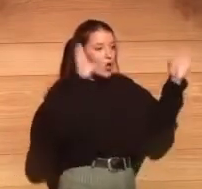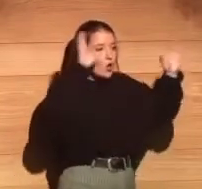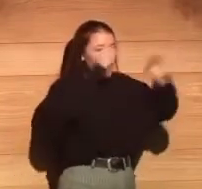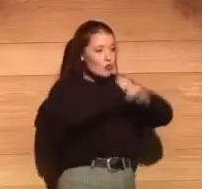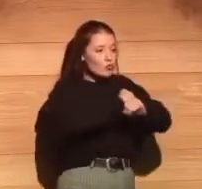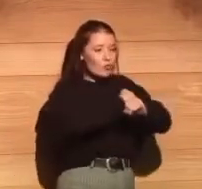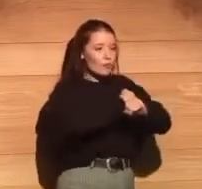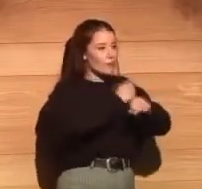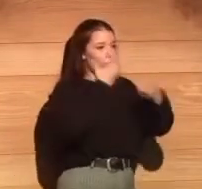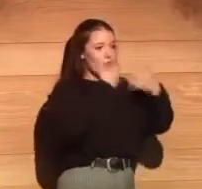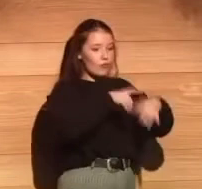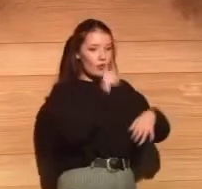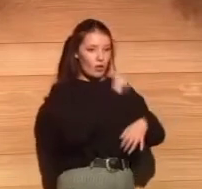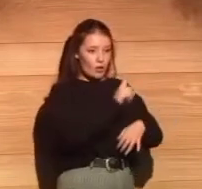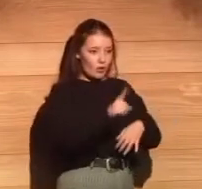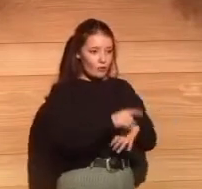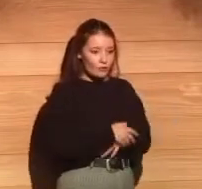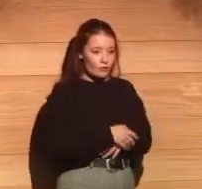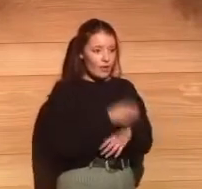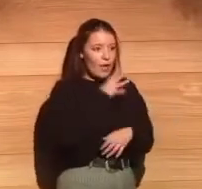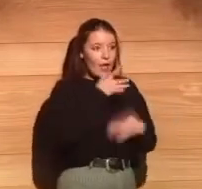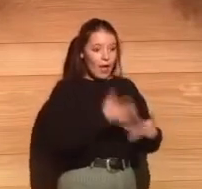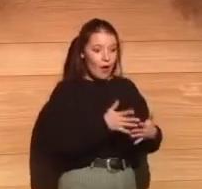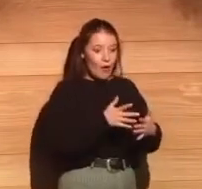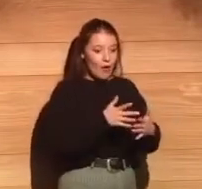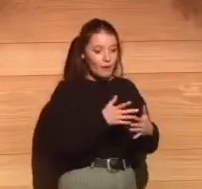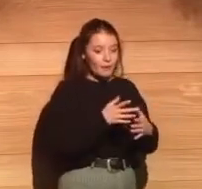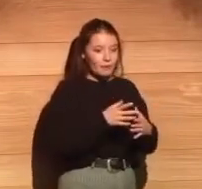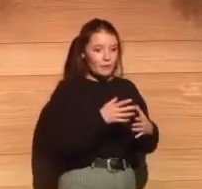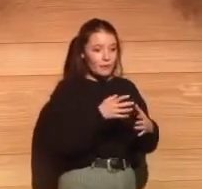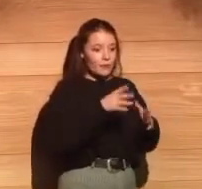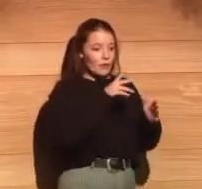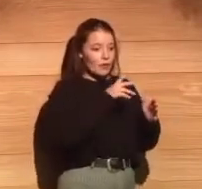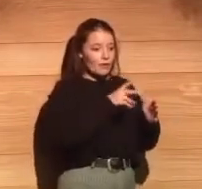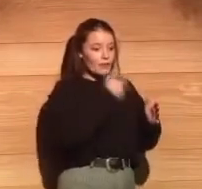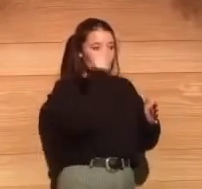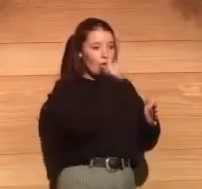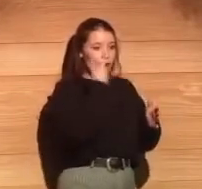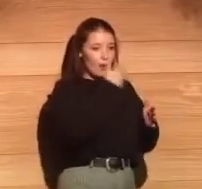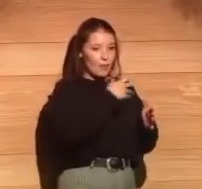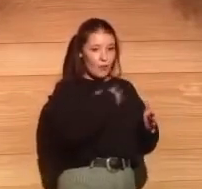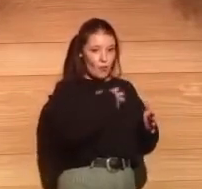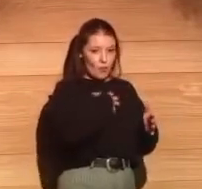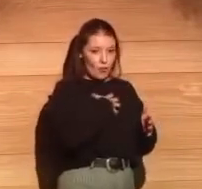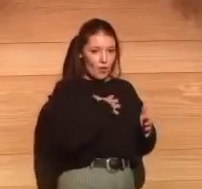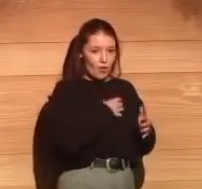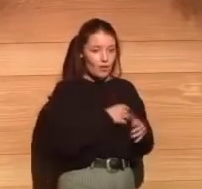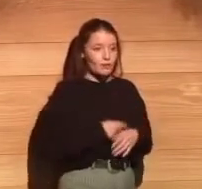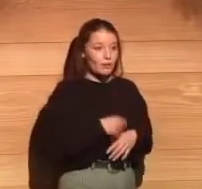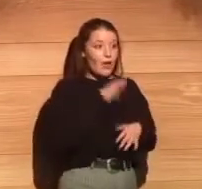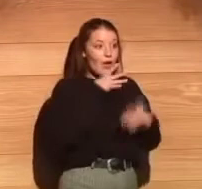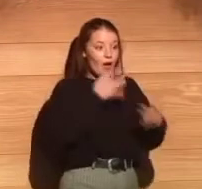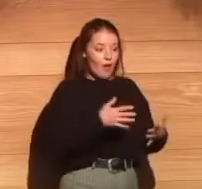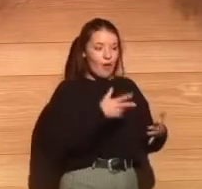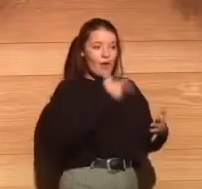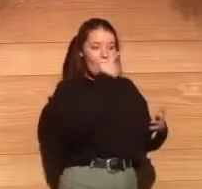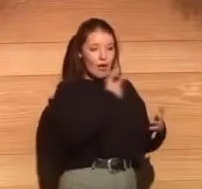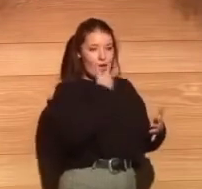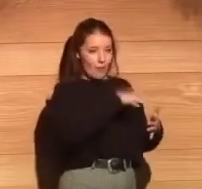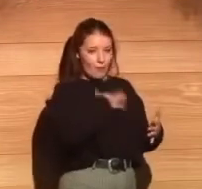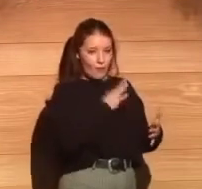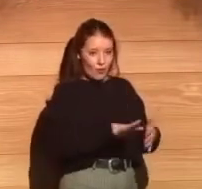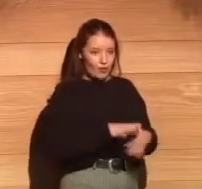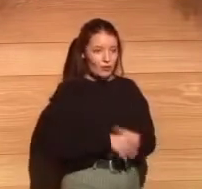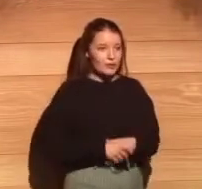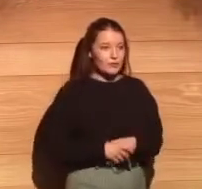funcionaban, no podían grabar. Ahora nos graba, da igual, en cualquier circunstancia, en cualquier condición. Para que veamos que la distopía se ha convertido incluso mucho más allá